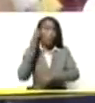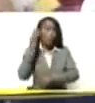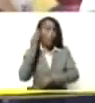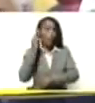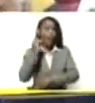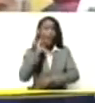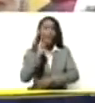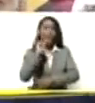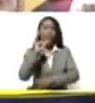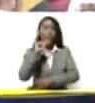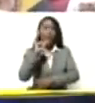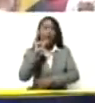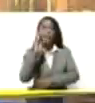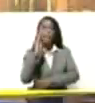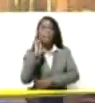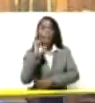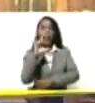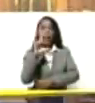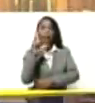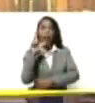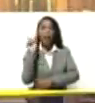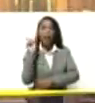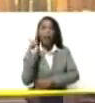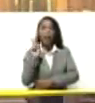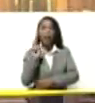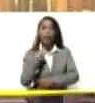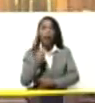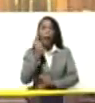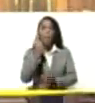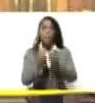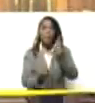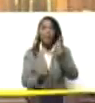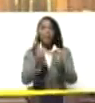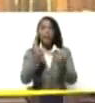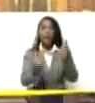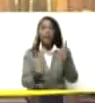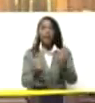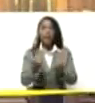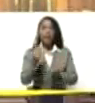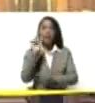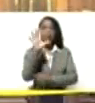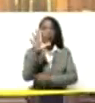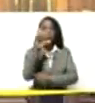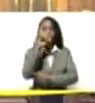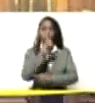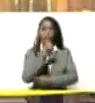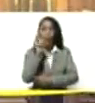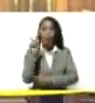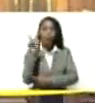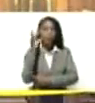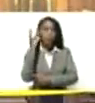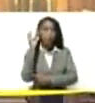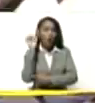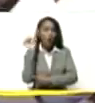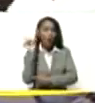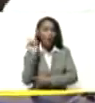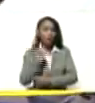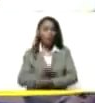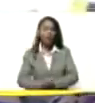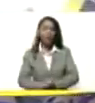100% ganamos todos los estados durante dos períodos del 2017 y este año donde nombramos protector yo me